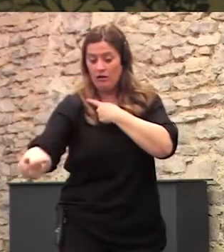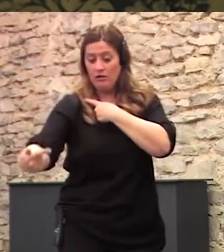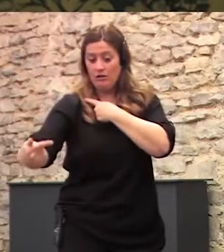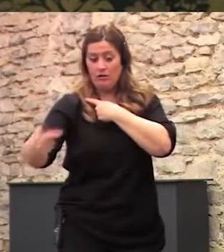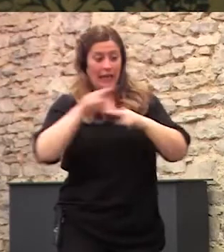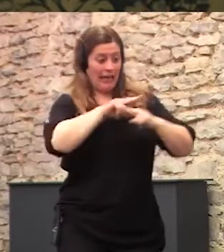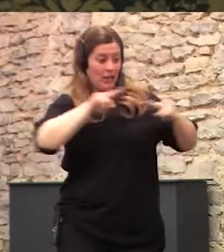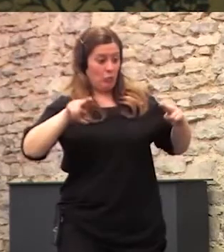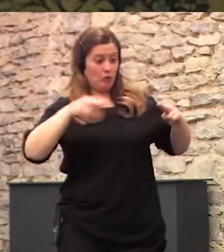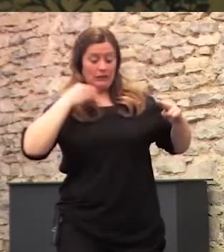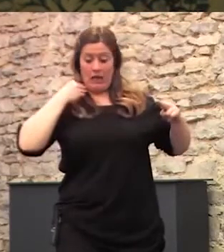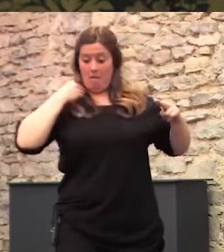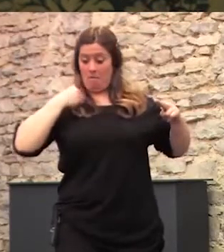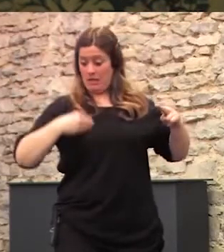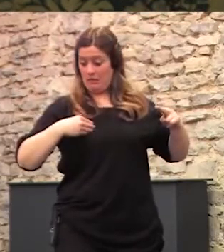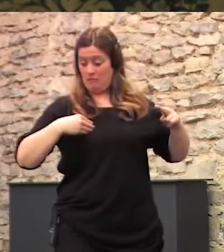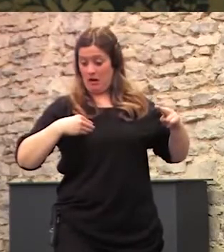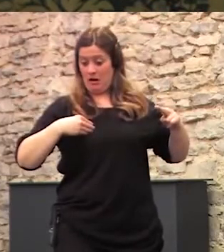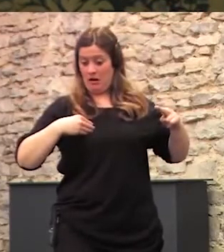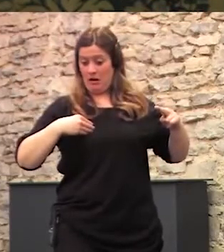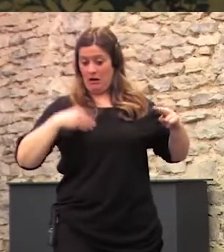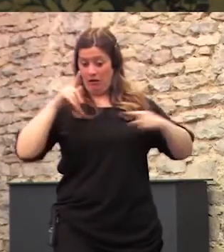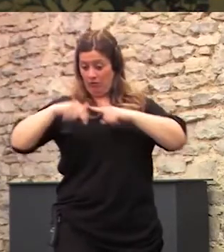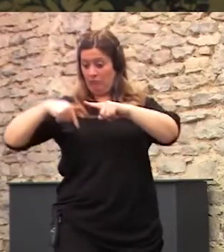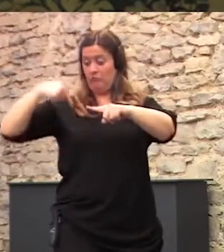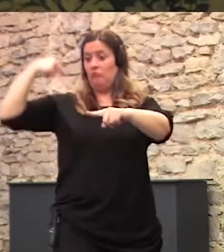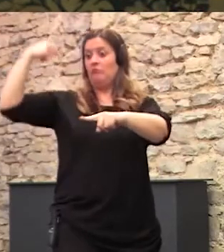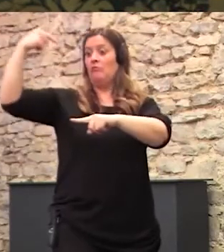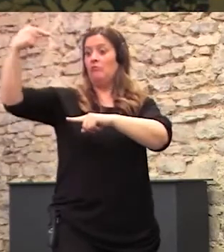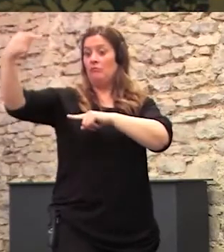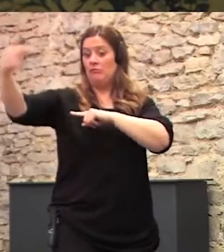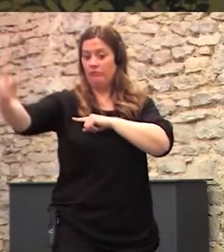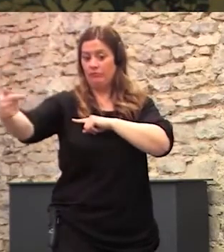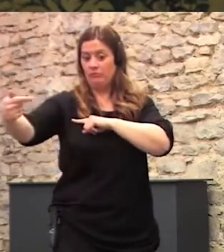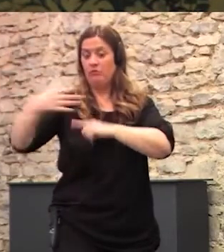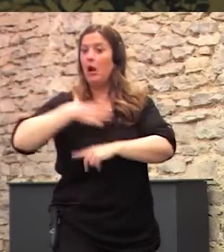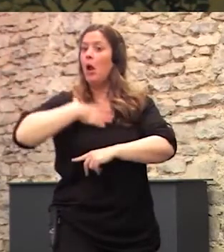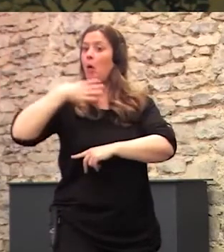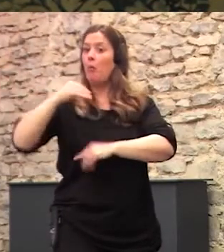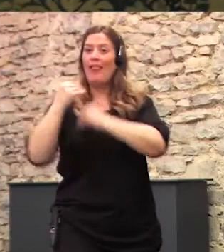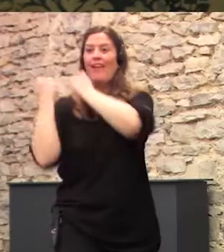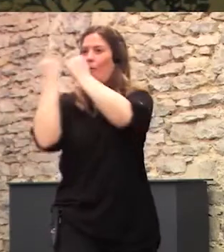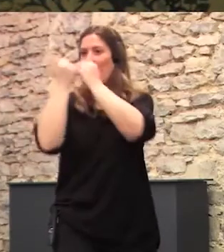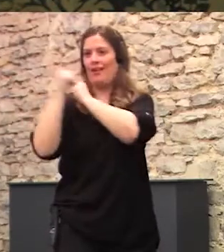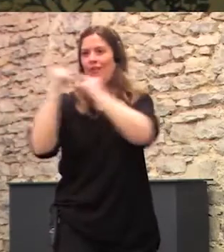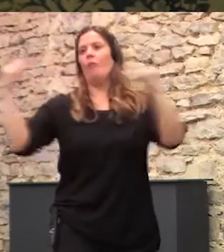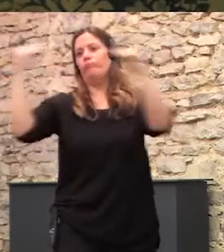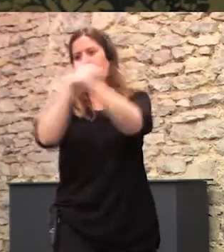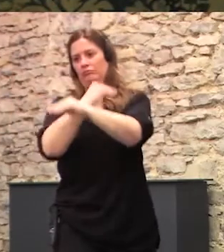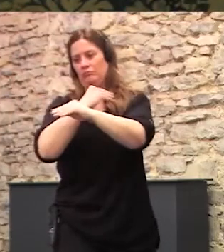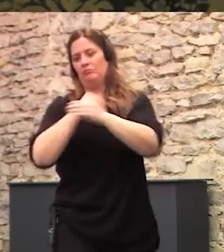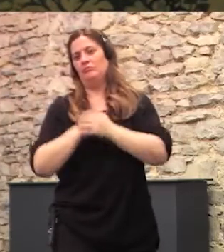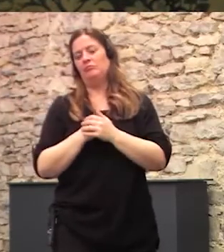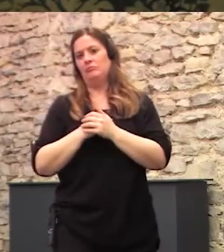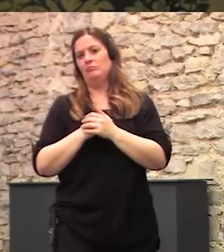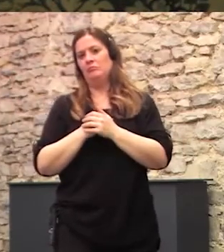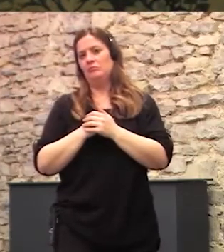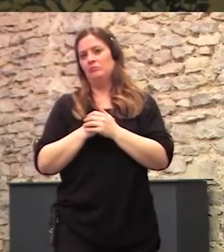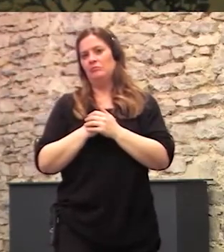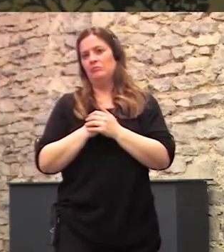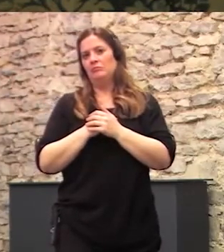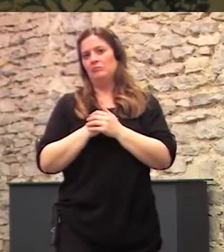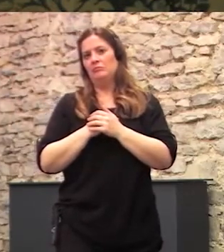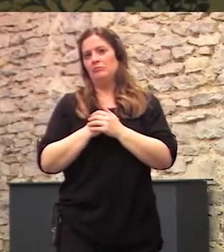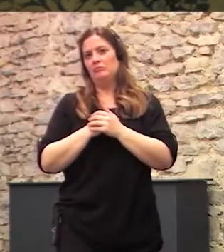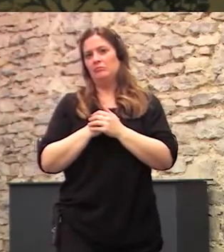la aplicamos 14 siglos después, produzca lo contrario. Es decir, en vez